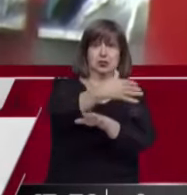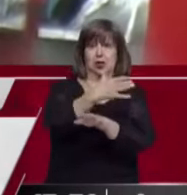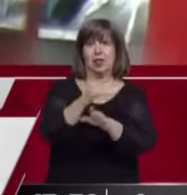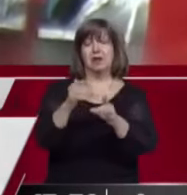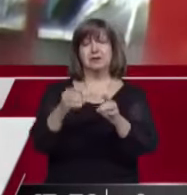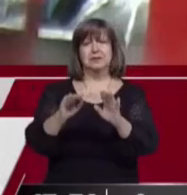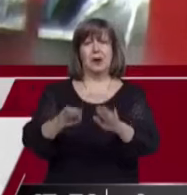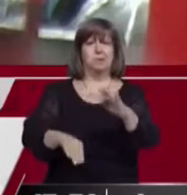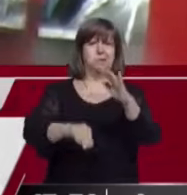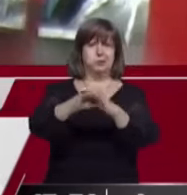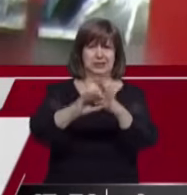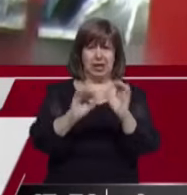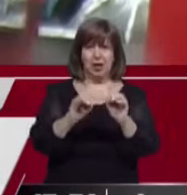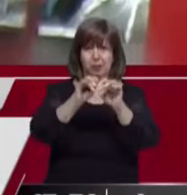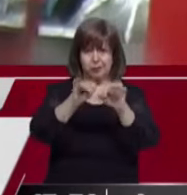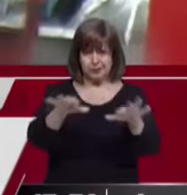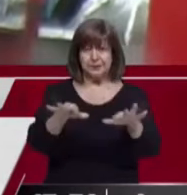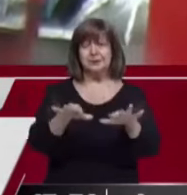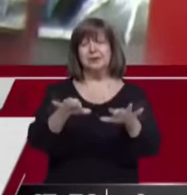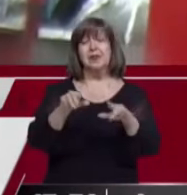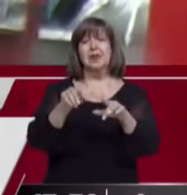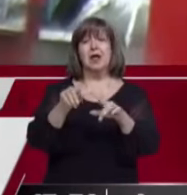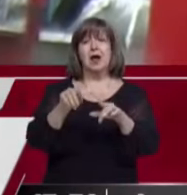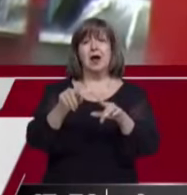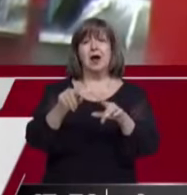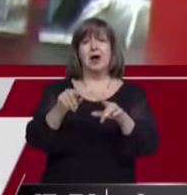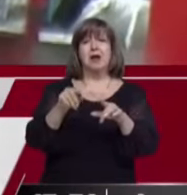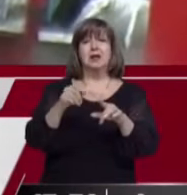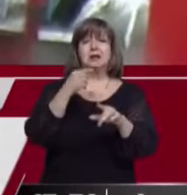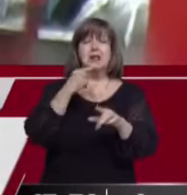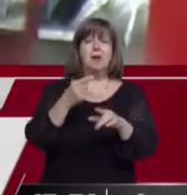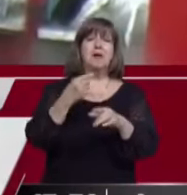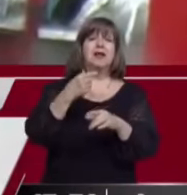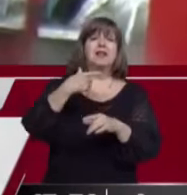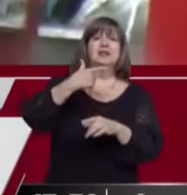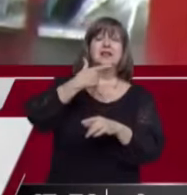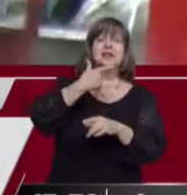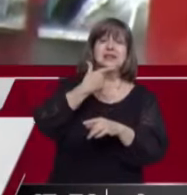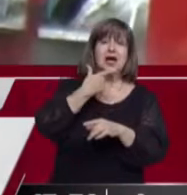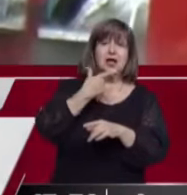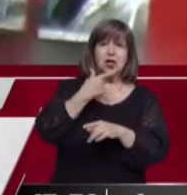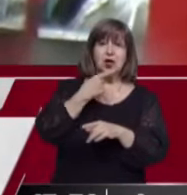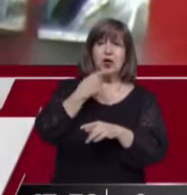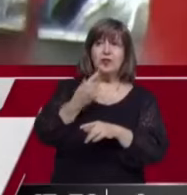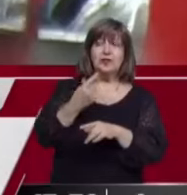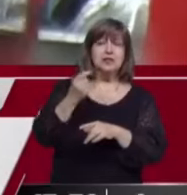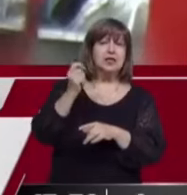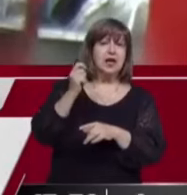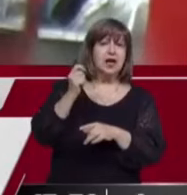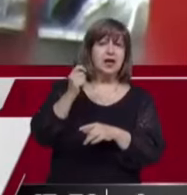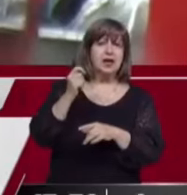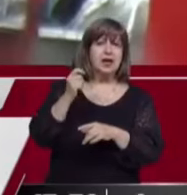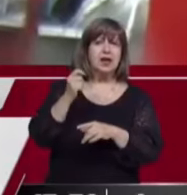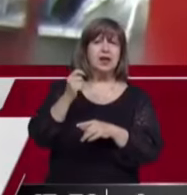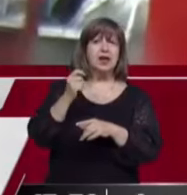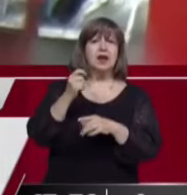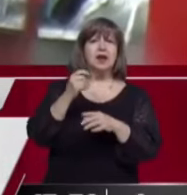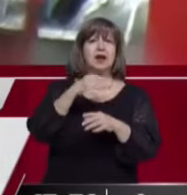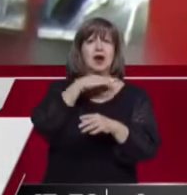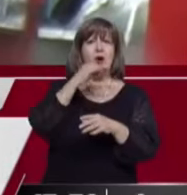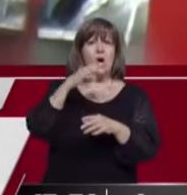prácticamente lleno el tanque claro Jorge macri también llegó al lugar lo mismo que el titular del same algún otro dato importante para contarle aquí al